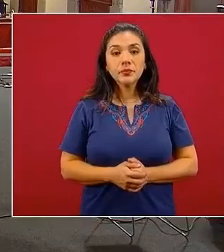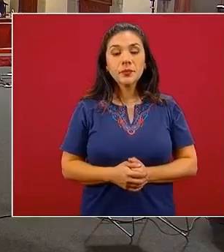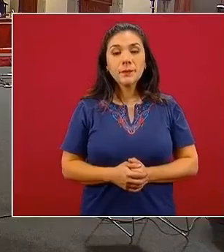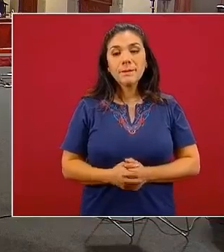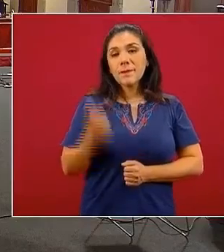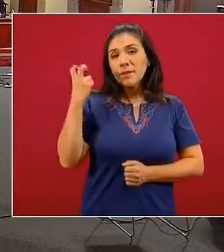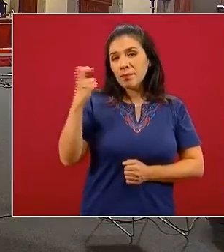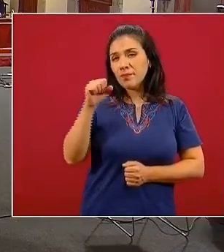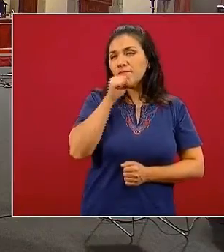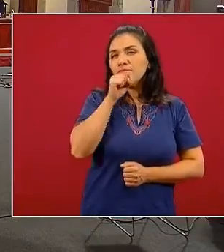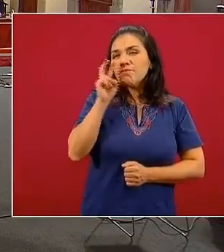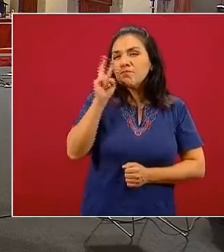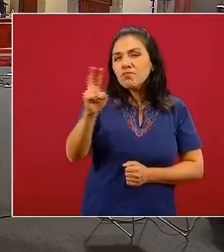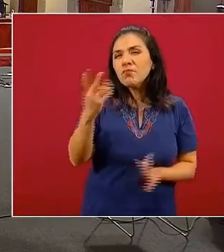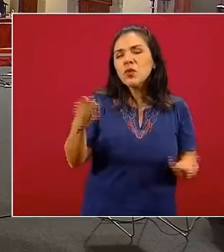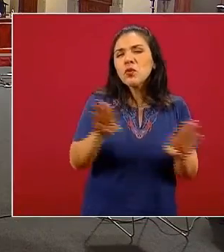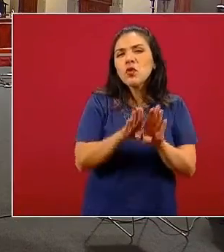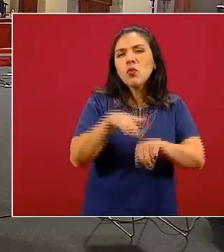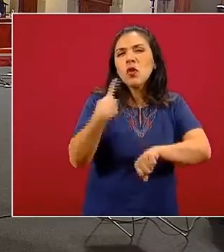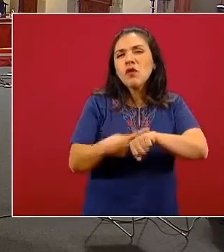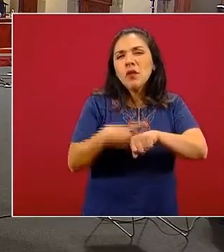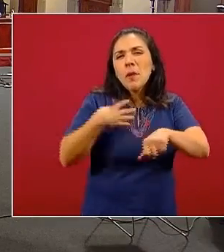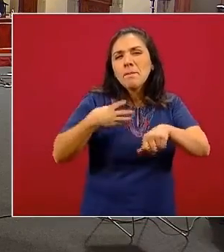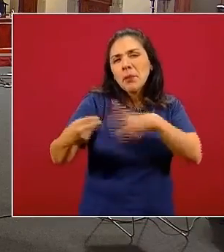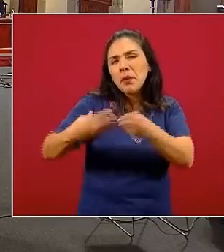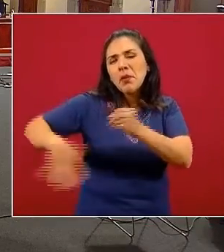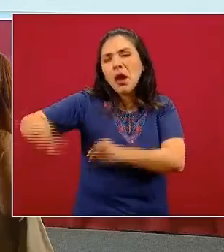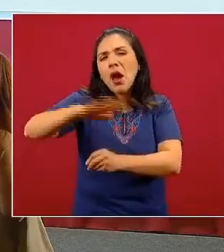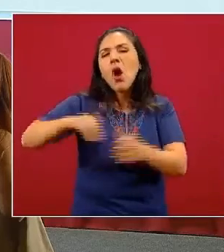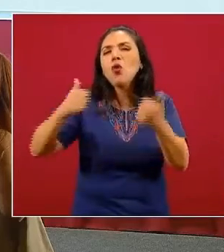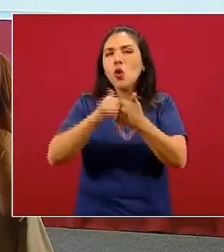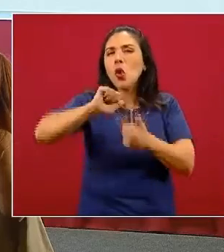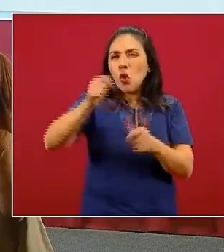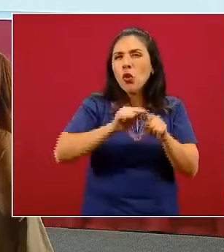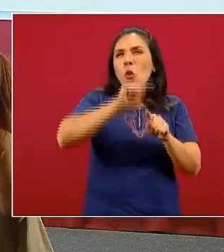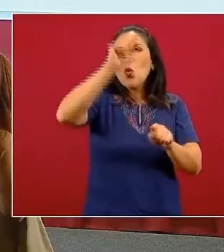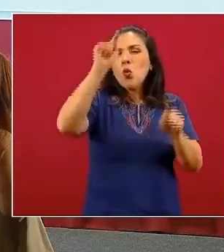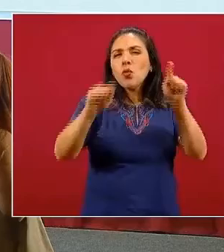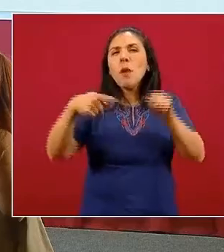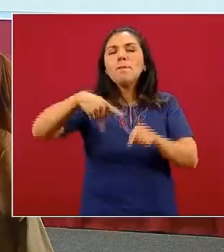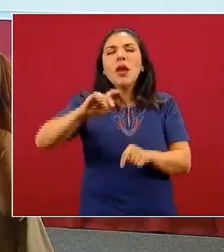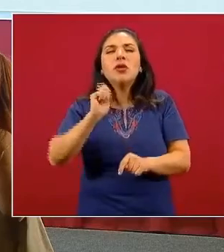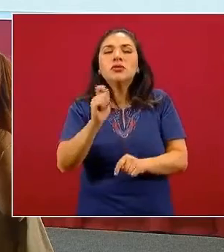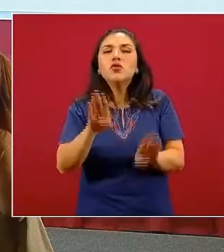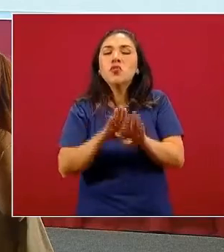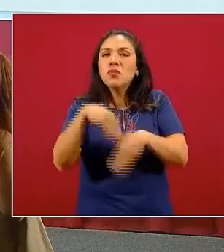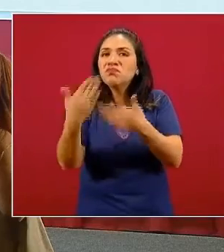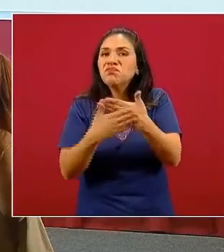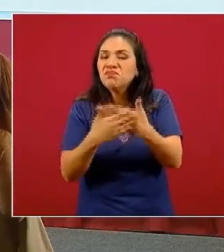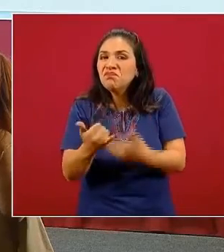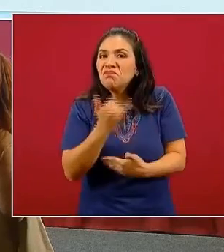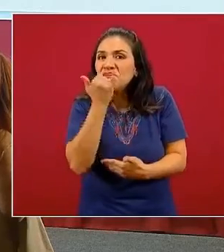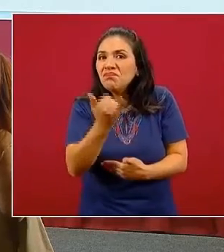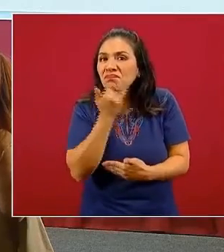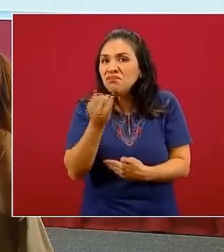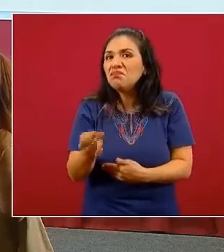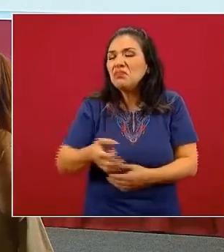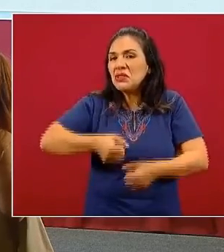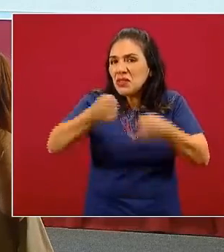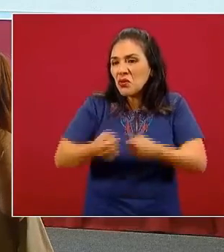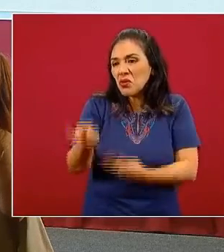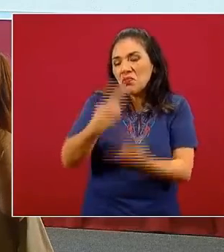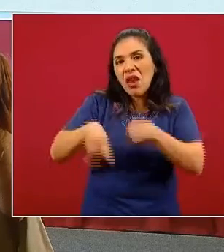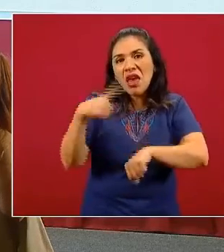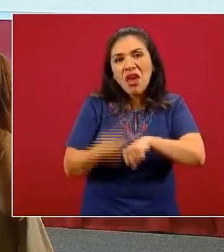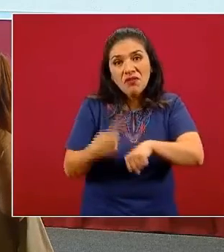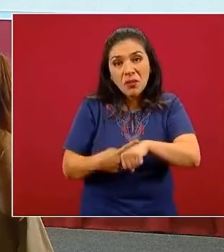Aquí están la trayectoria de la epidemia, representada también por una curva epidémica, pero de casos estimados. Cuanto más